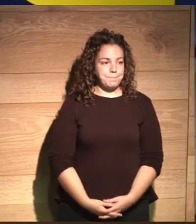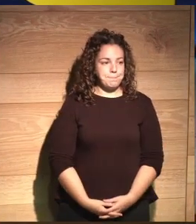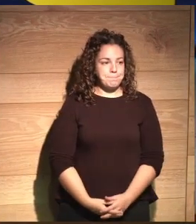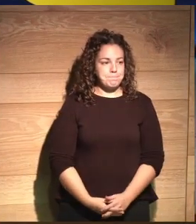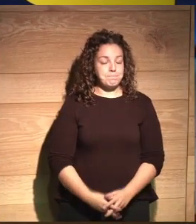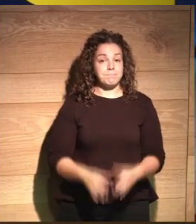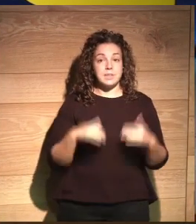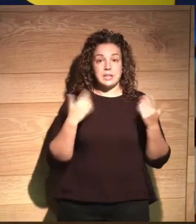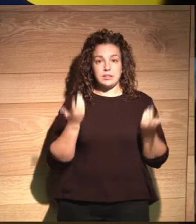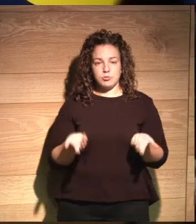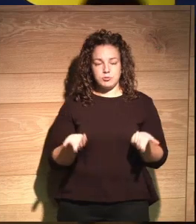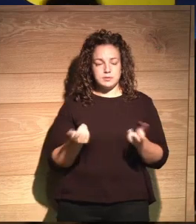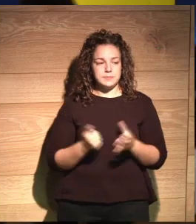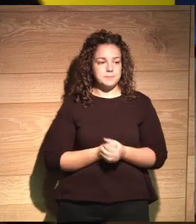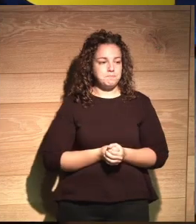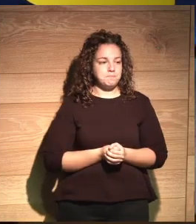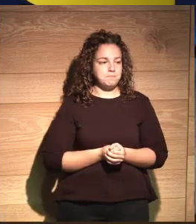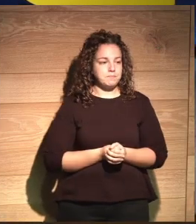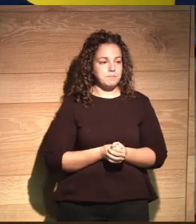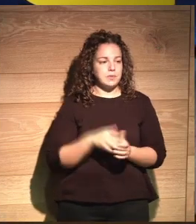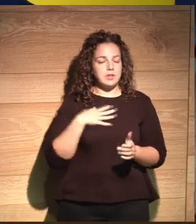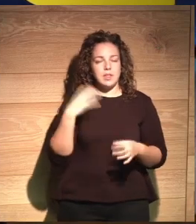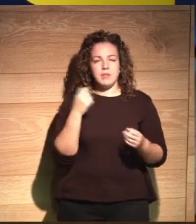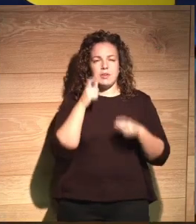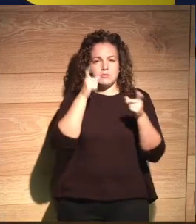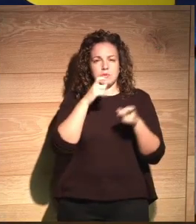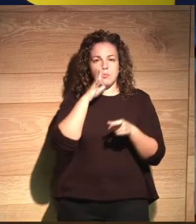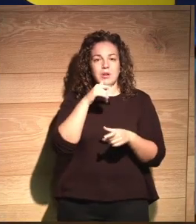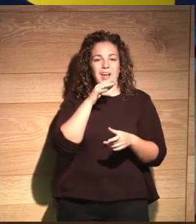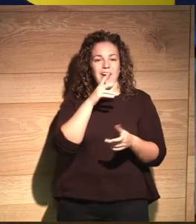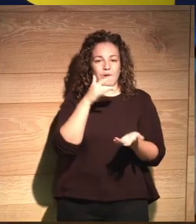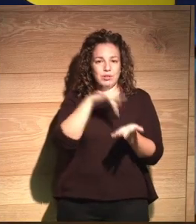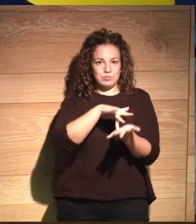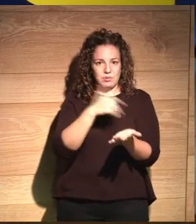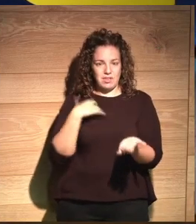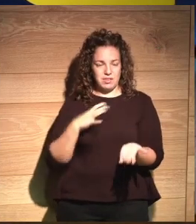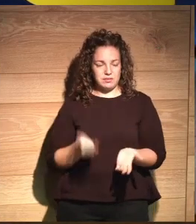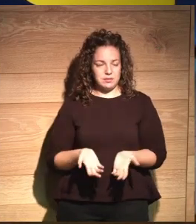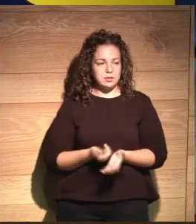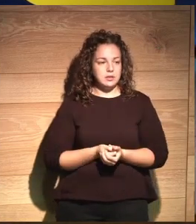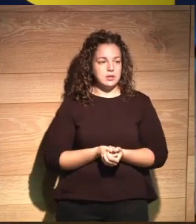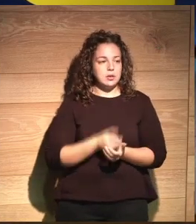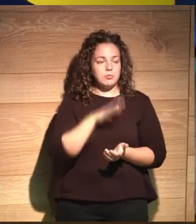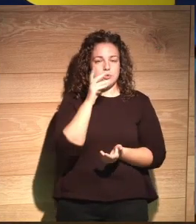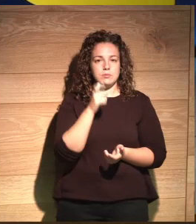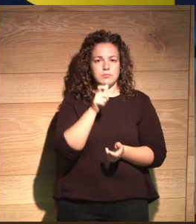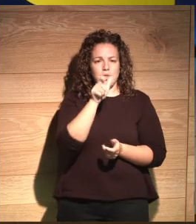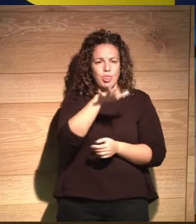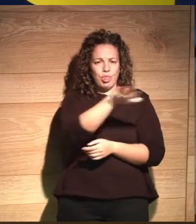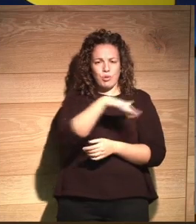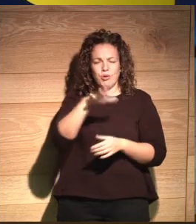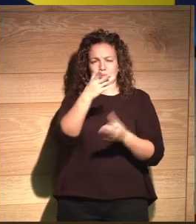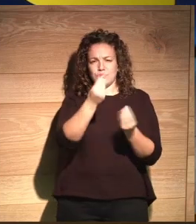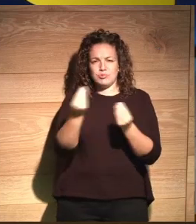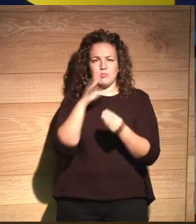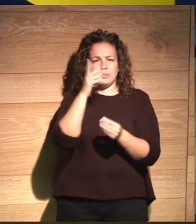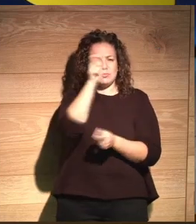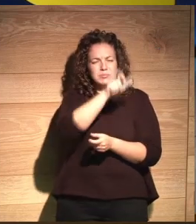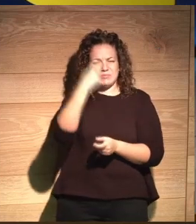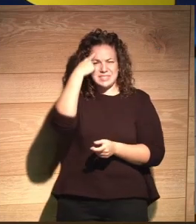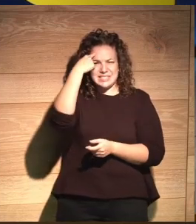entonces un esfuerzo que está pasando que realmente ha en muchos lugares ahora la gente sabe